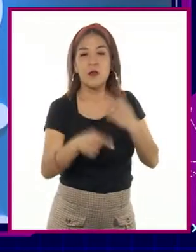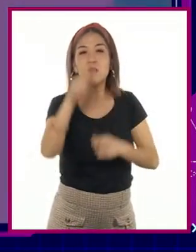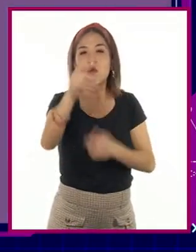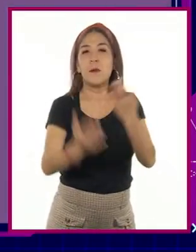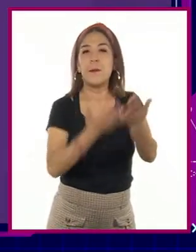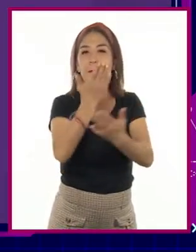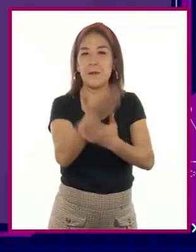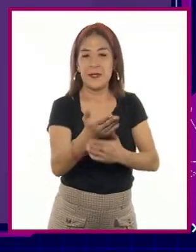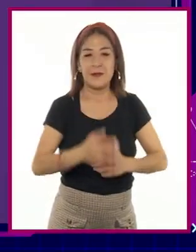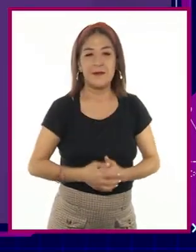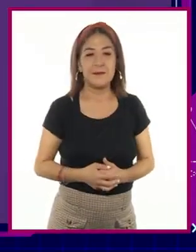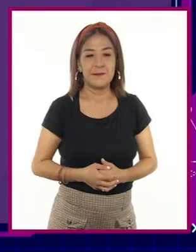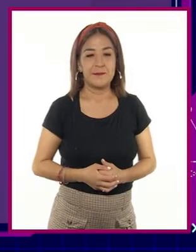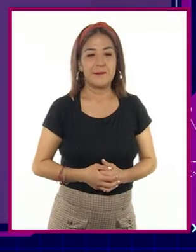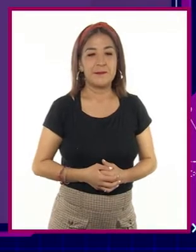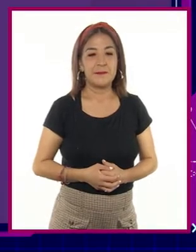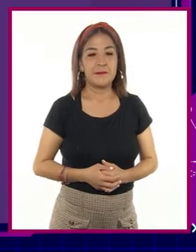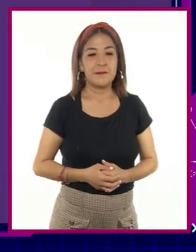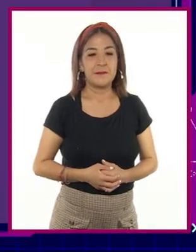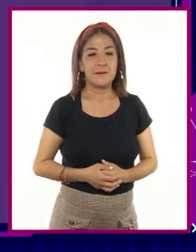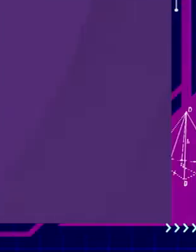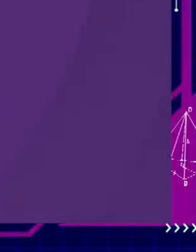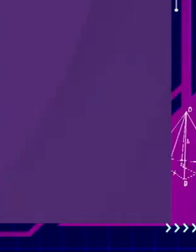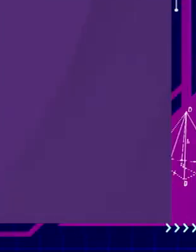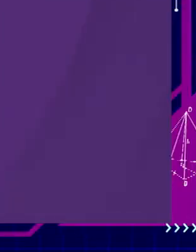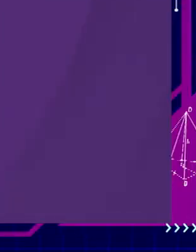indicando piensa en un número